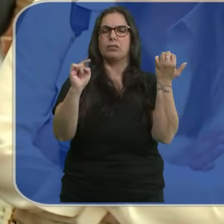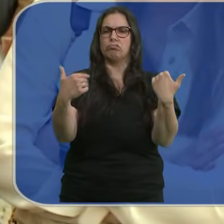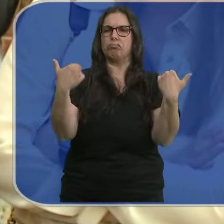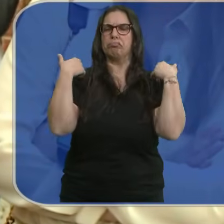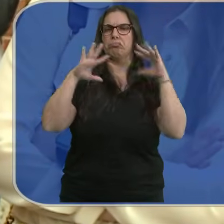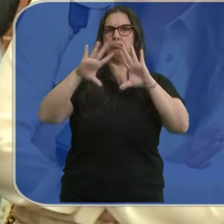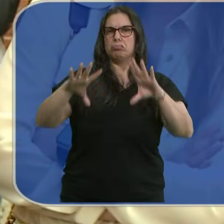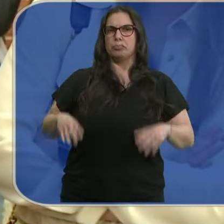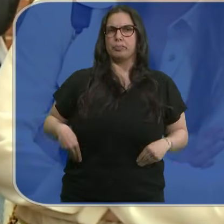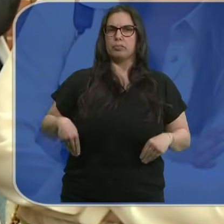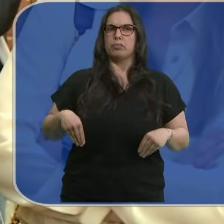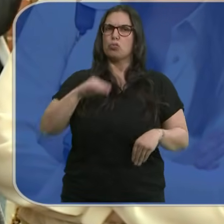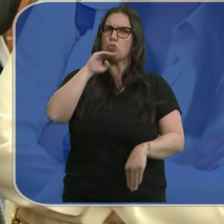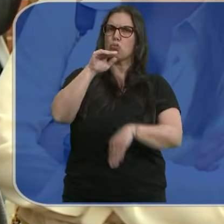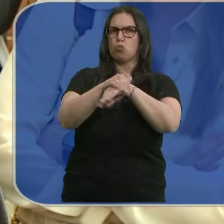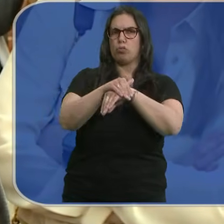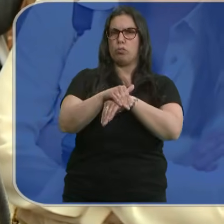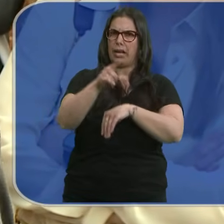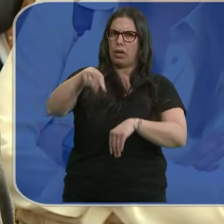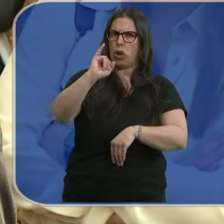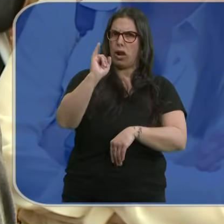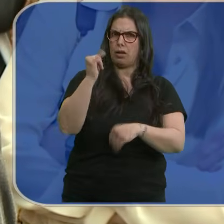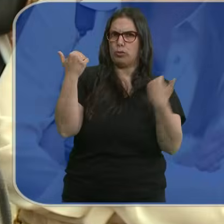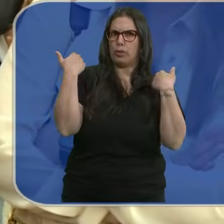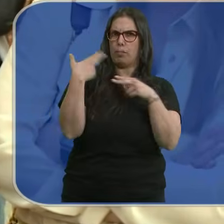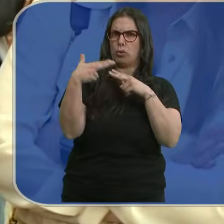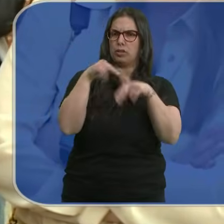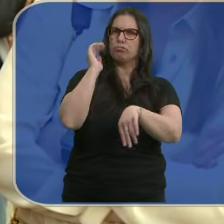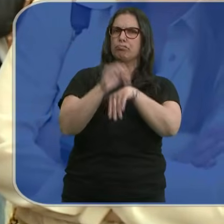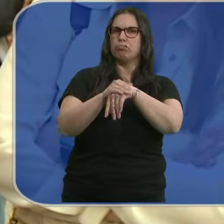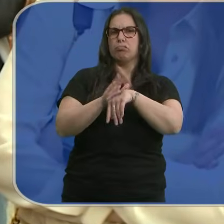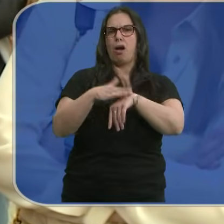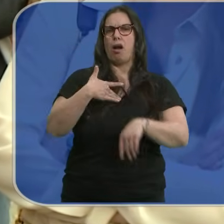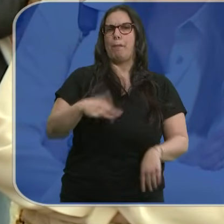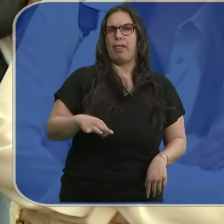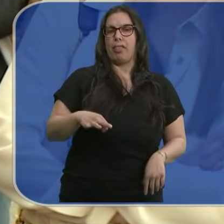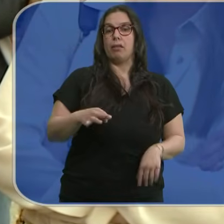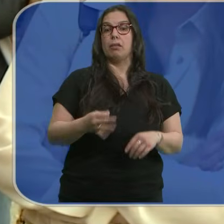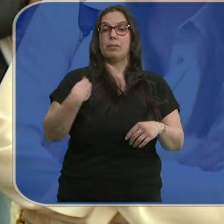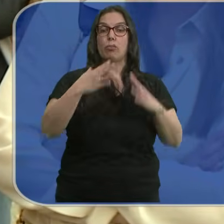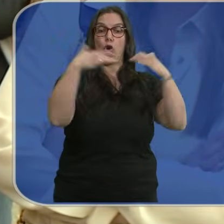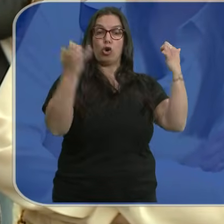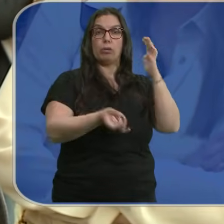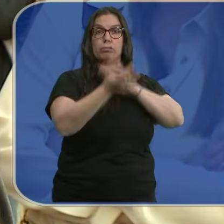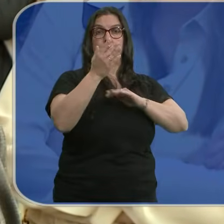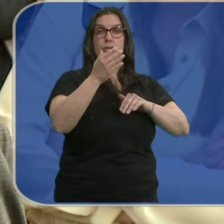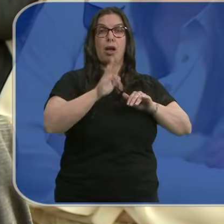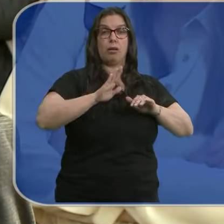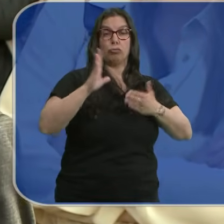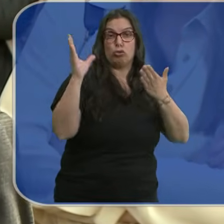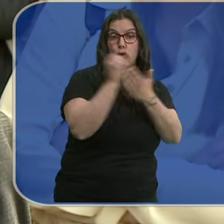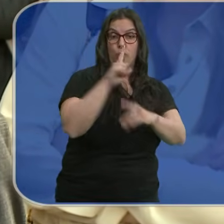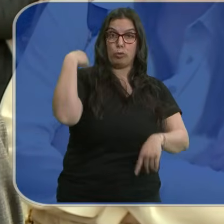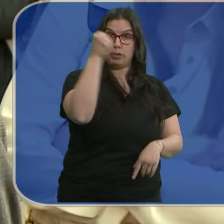la responsabilidad que también tienen política y por lo tanto seamos capaces de, una vez que se constituyan las Cortes de Castilla y León esta